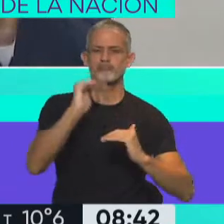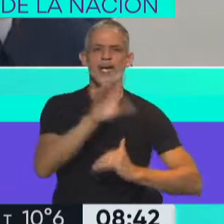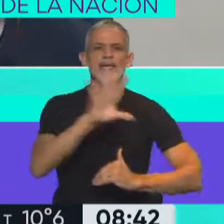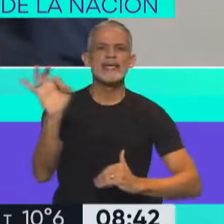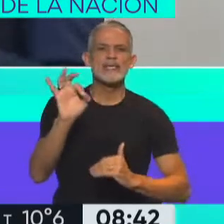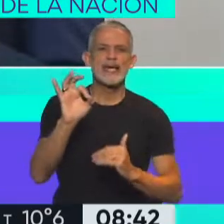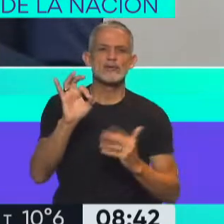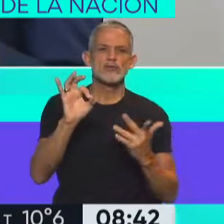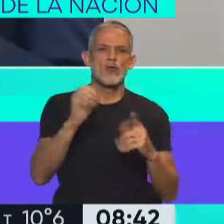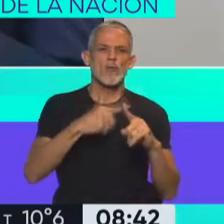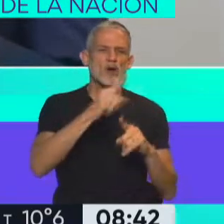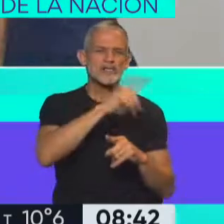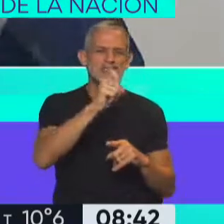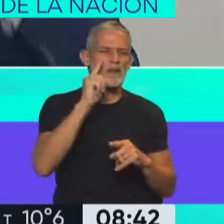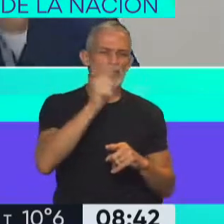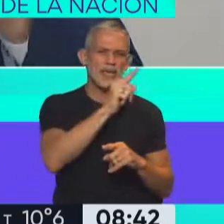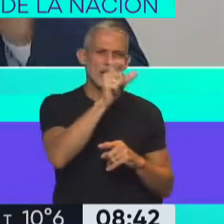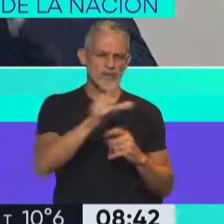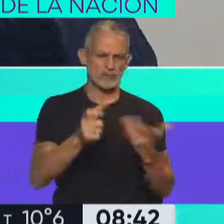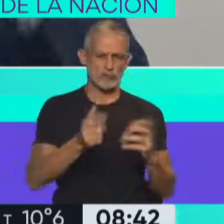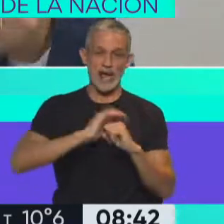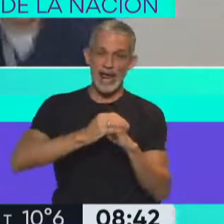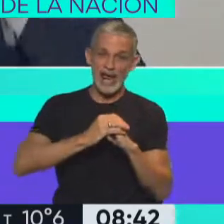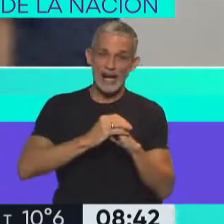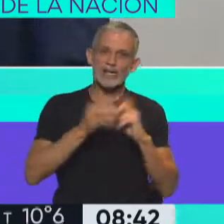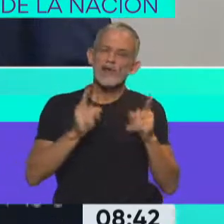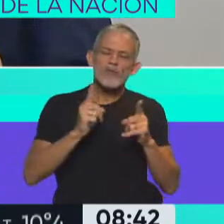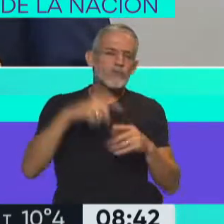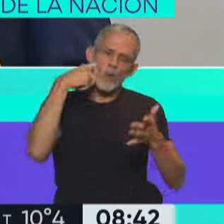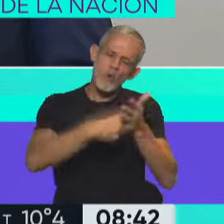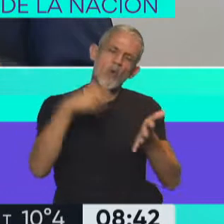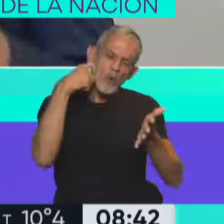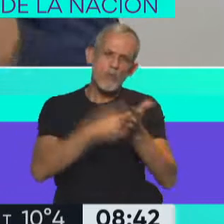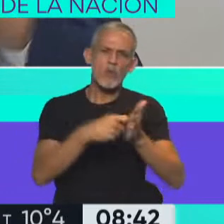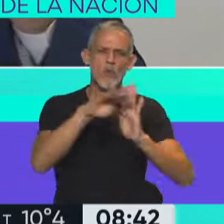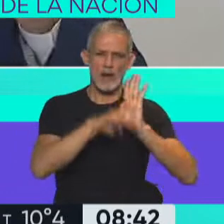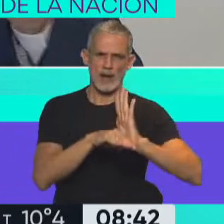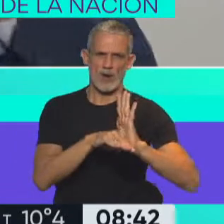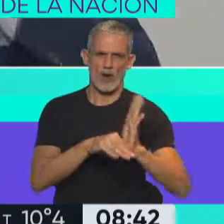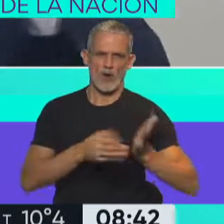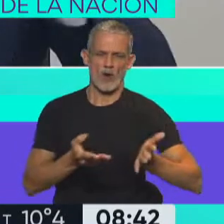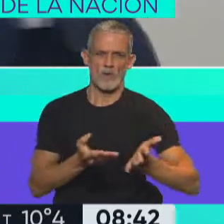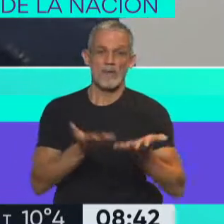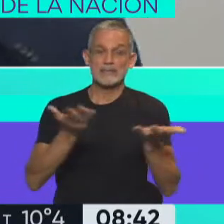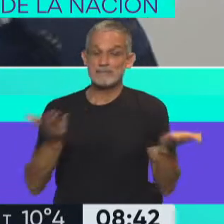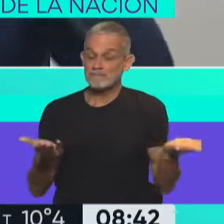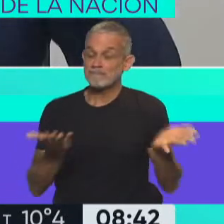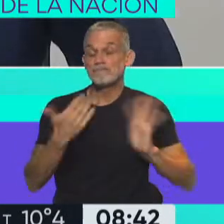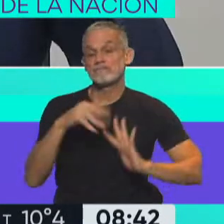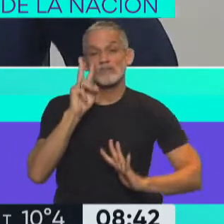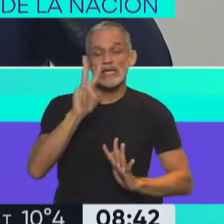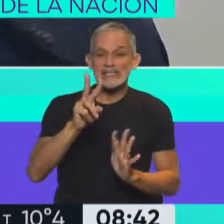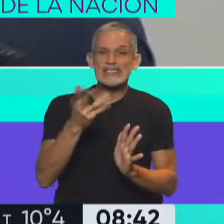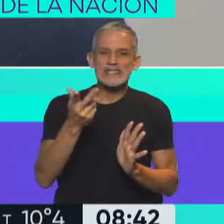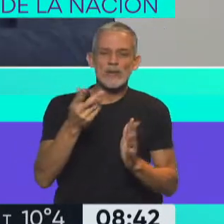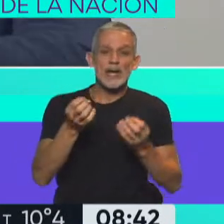500 casos cada 100.000 habitantes. O sea, la reta sigue incumpliendo la norma, ¿no? Y por eso, entre otros aspectos, se ve que